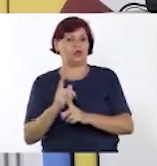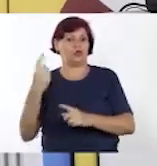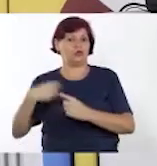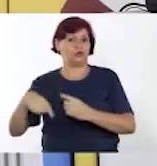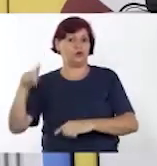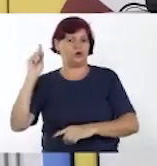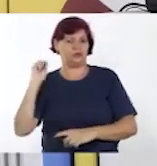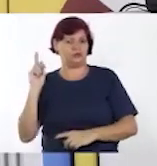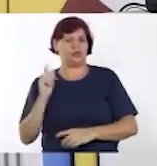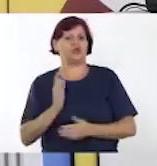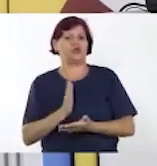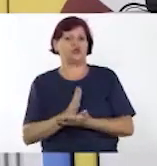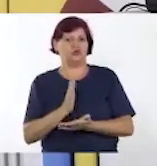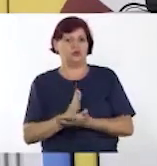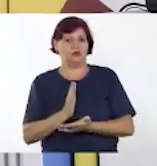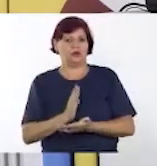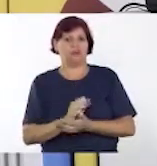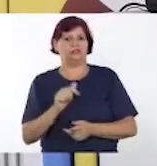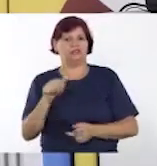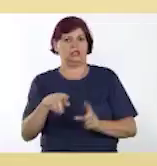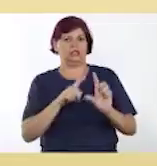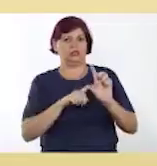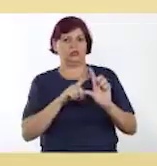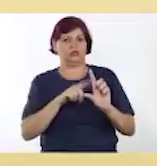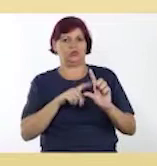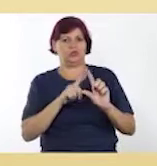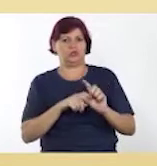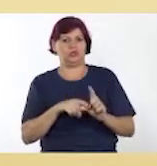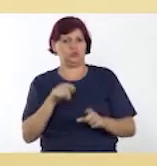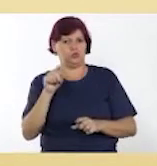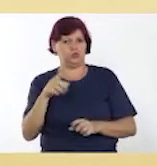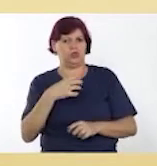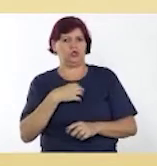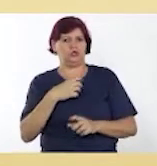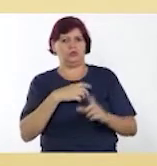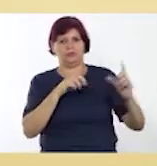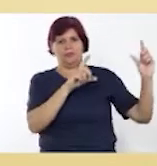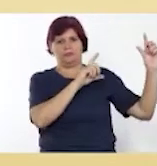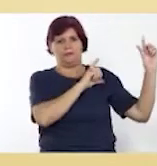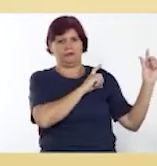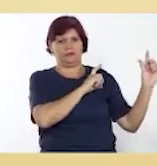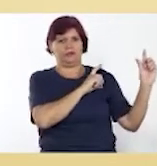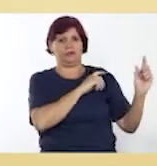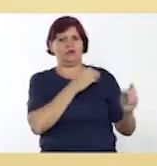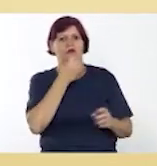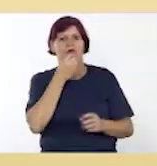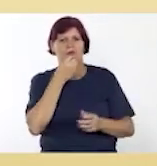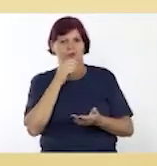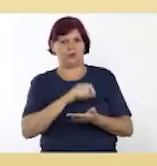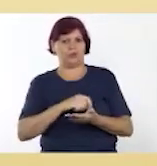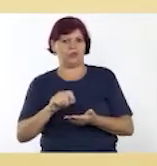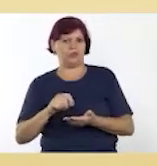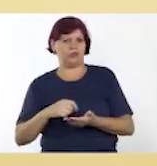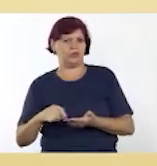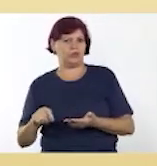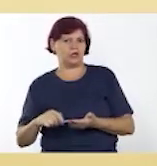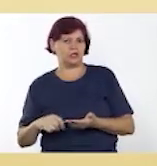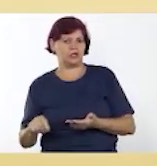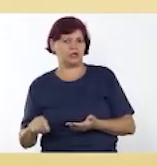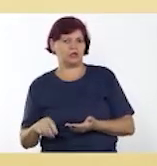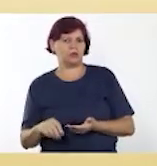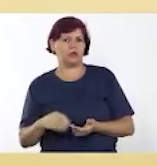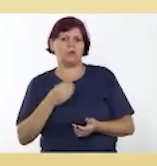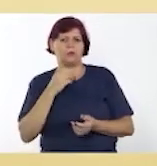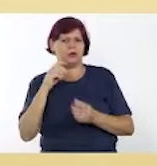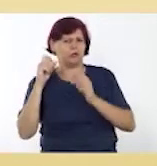ella introdujo este contenido. Y ustedes lo tienen ahí en pantalla, que lo pueden copiar o lo pueden tirar